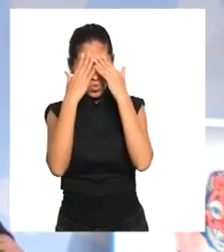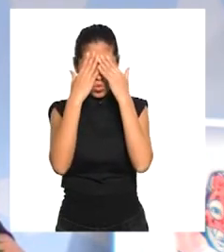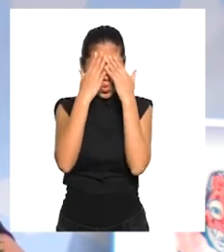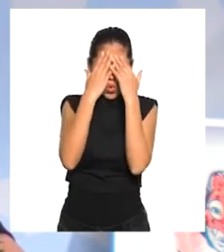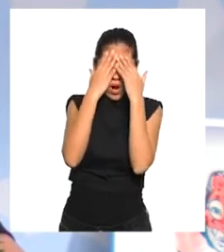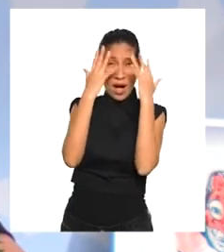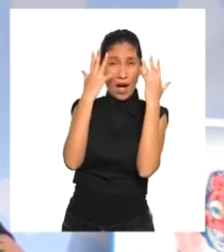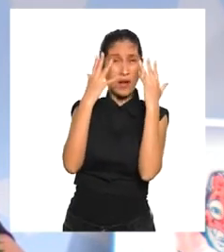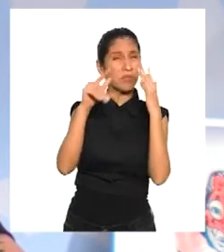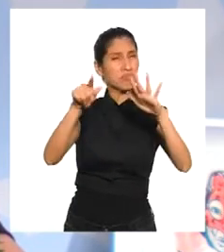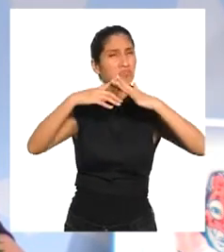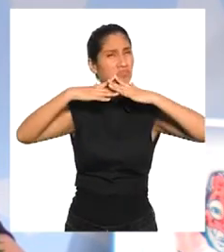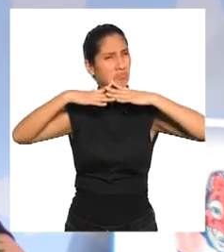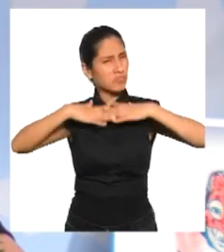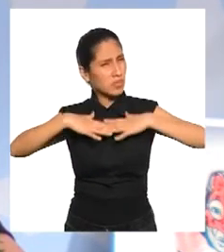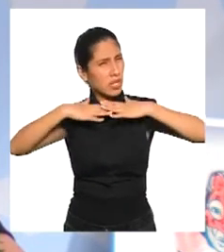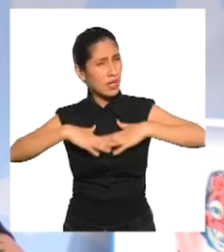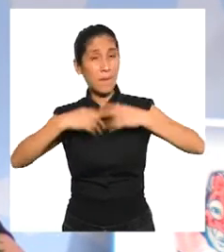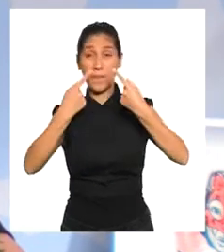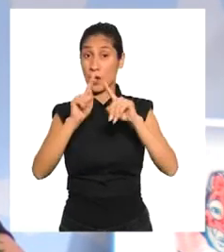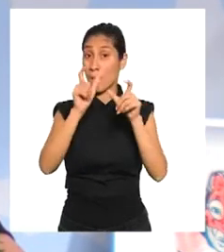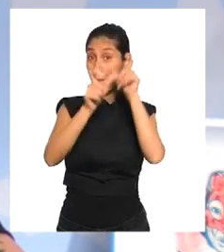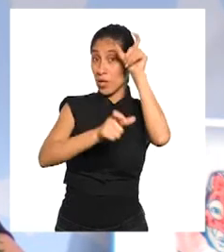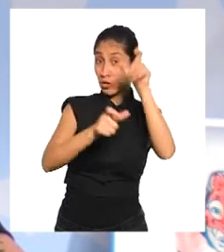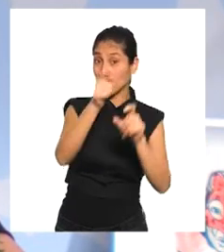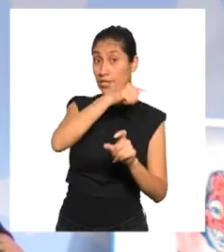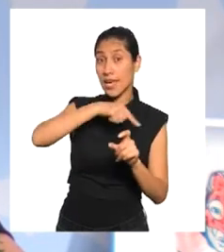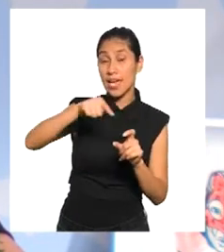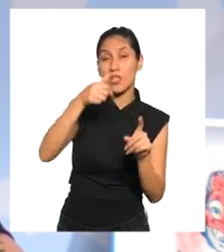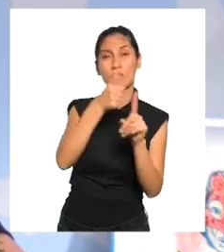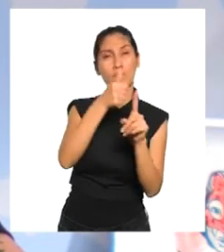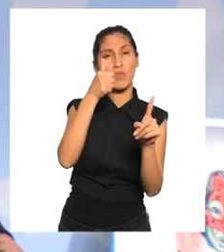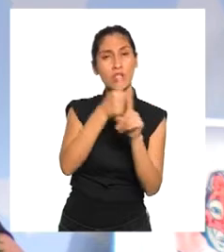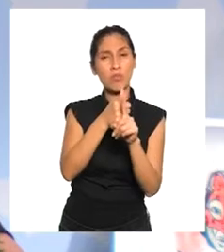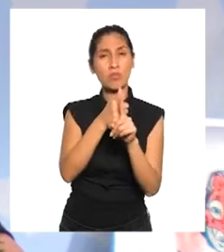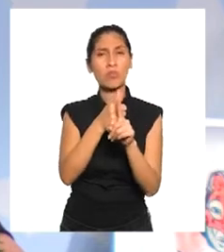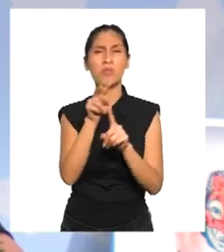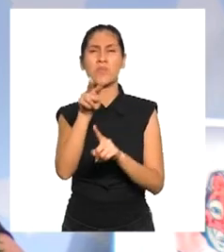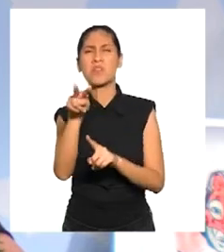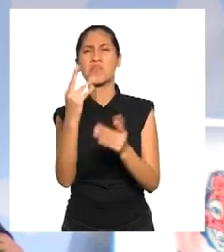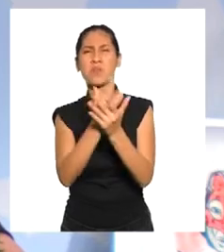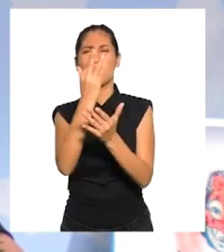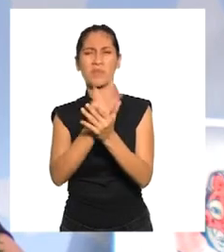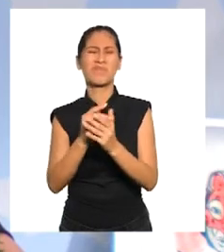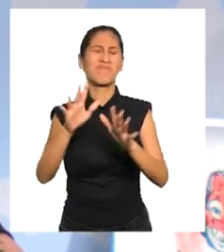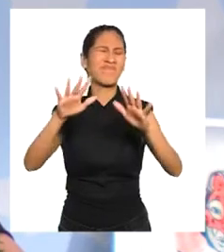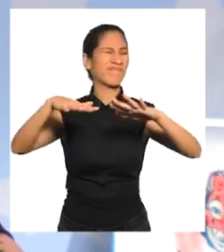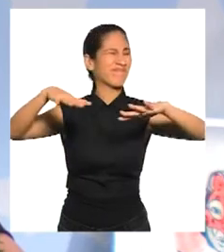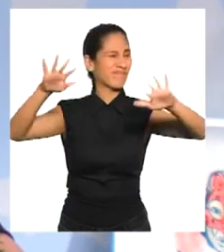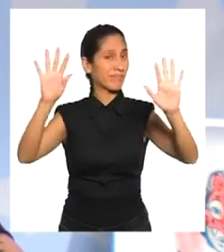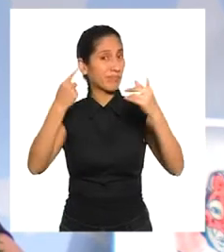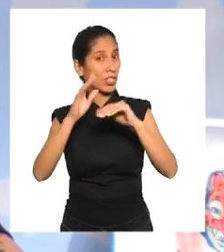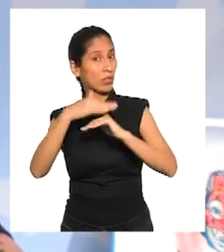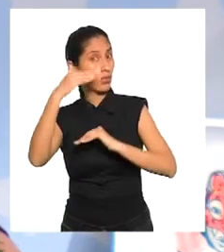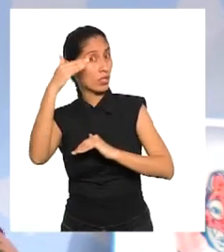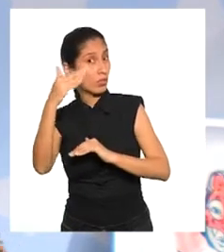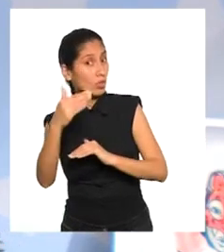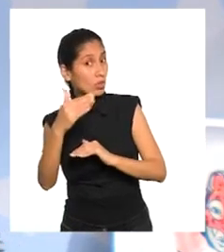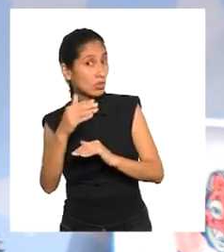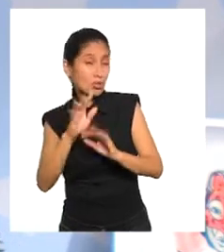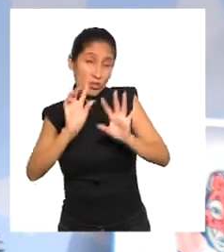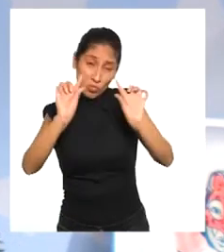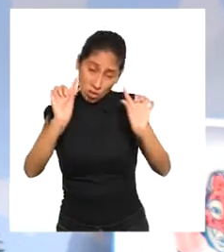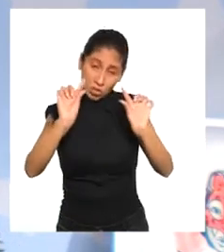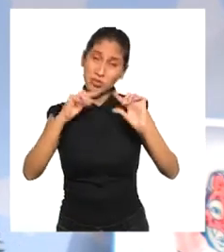estuviera superado. Las personas que hacen esto se autoengañan y quizás a corto plazo pueden sentirse